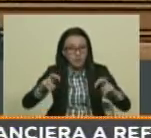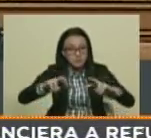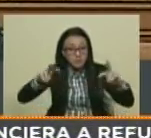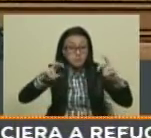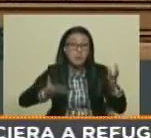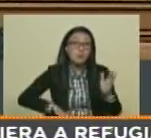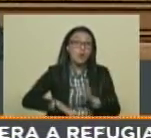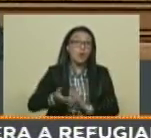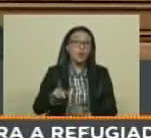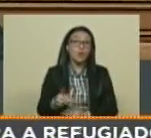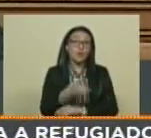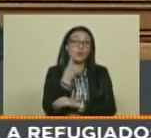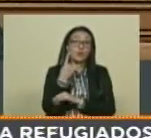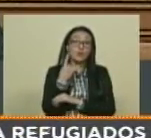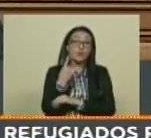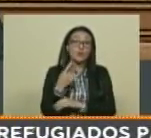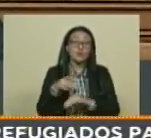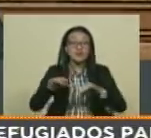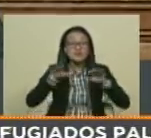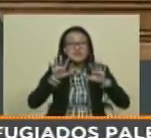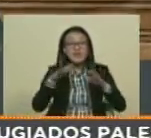Tocamos 10 empresas,